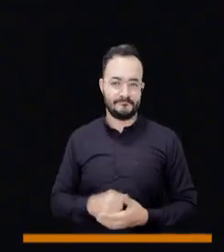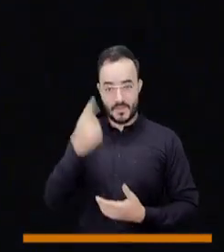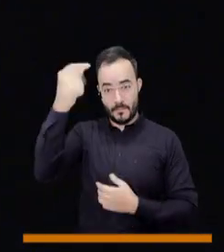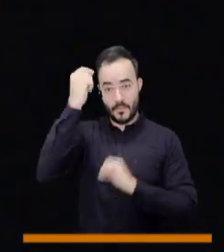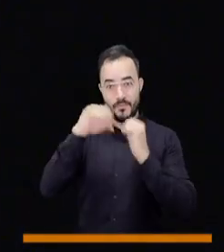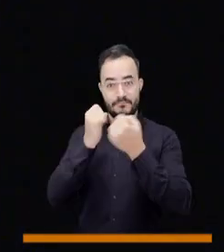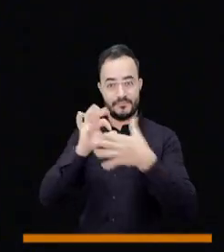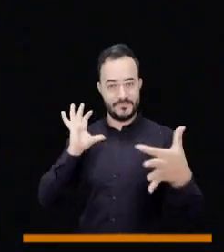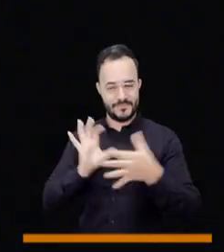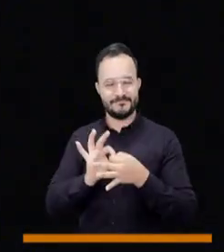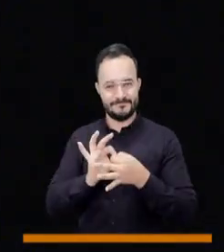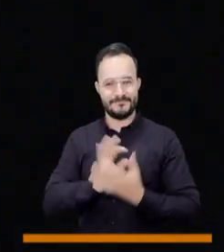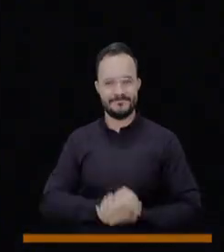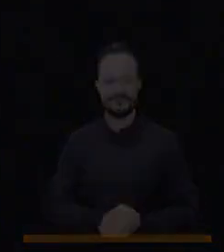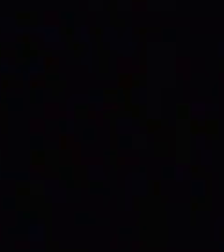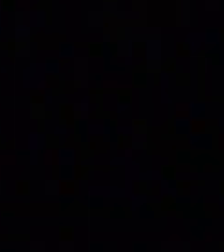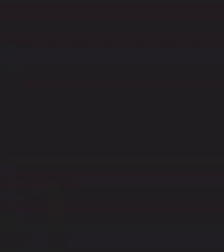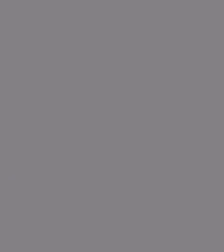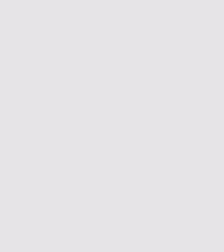somos tú y